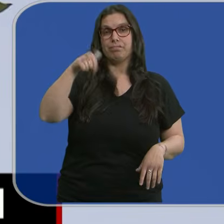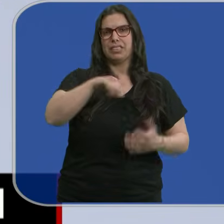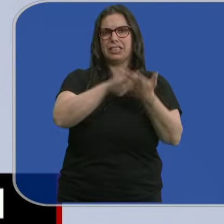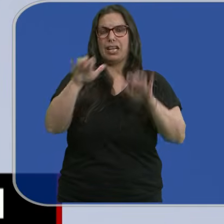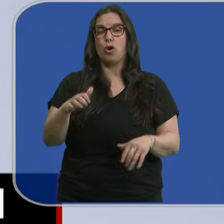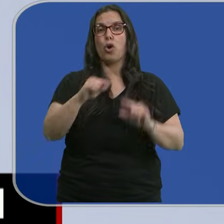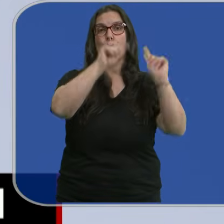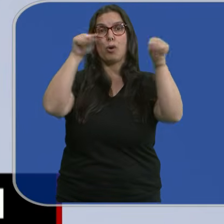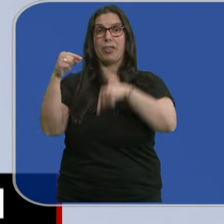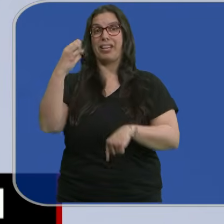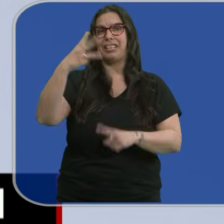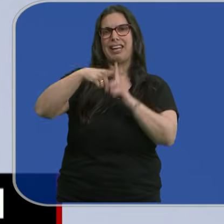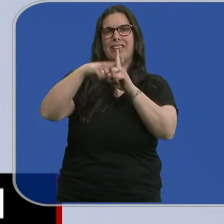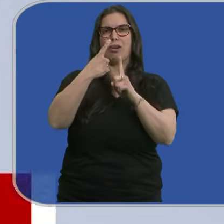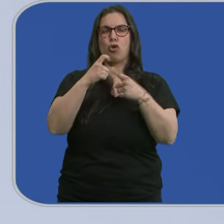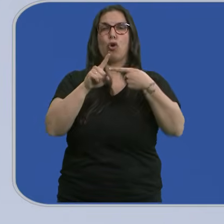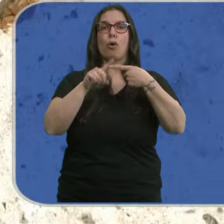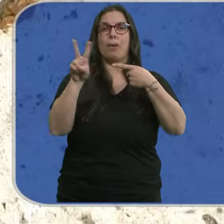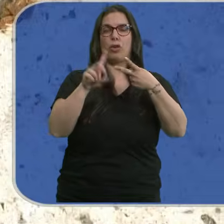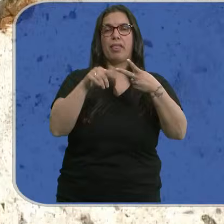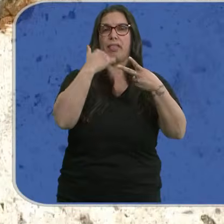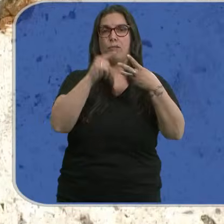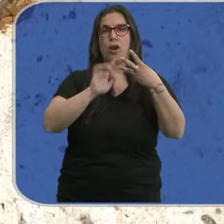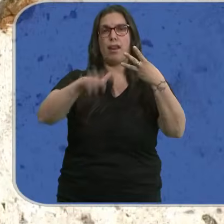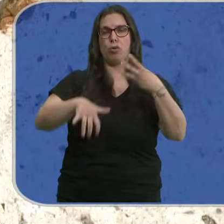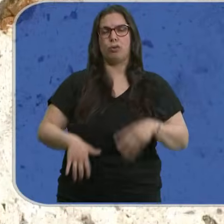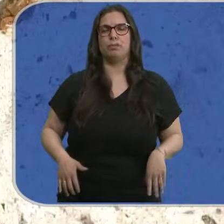León hay 3 provincias en nivel rojo: Valladolid, Zamora y León.